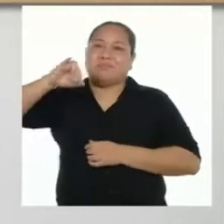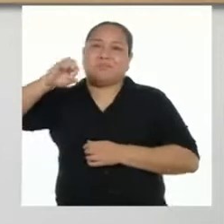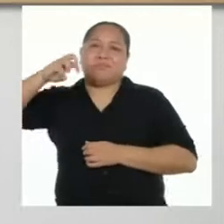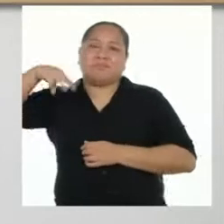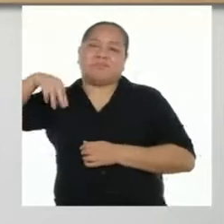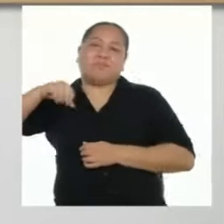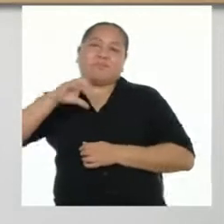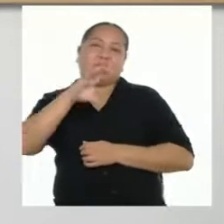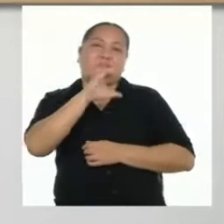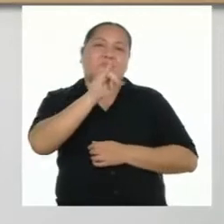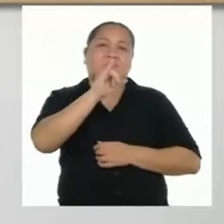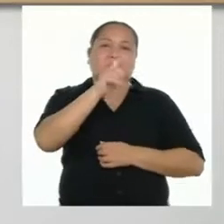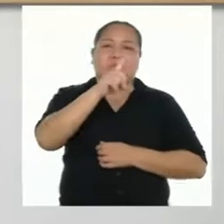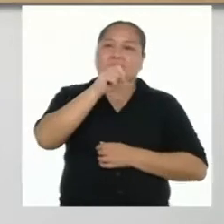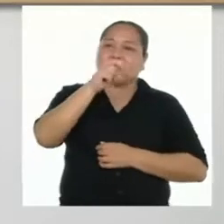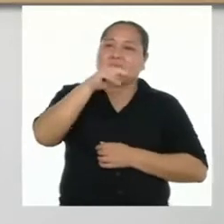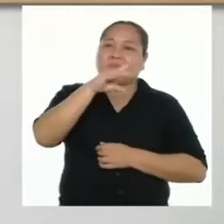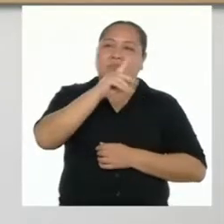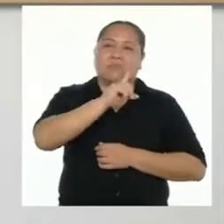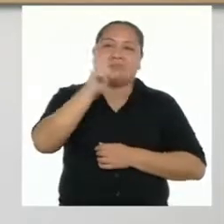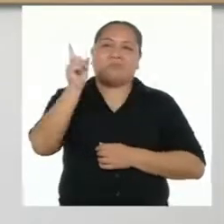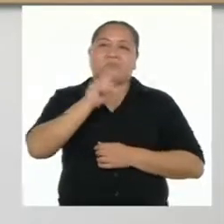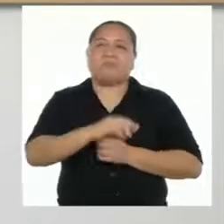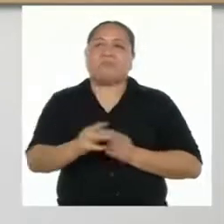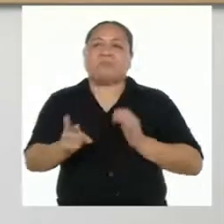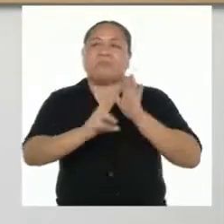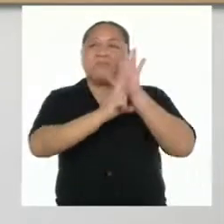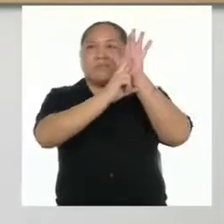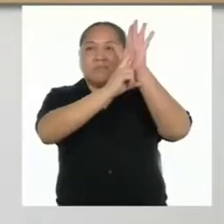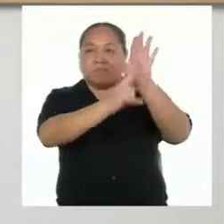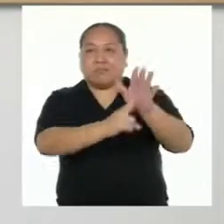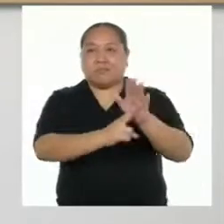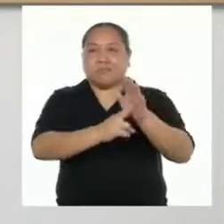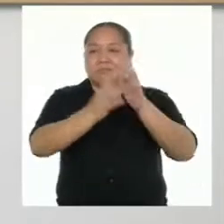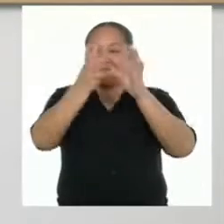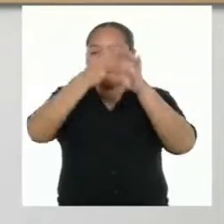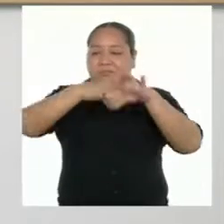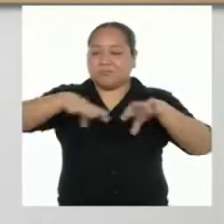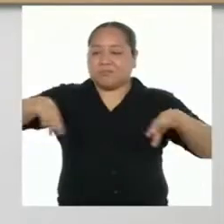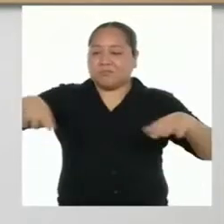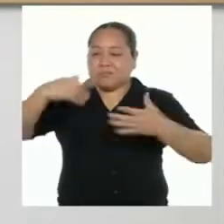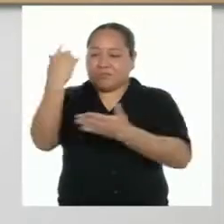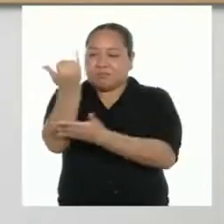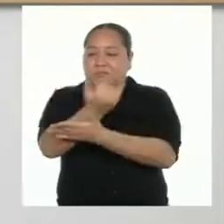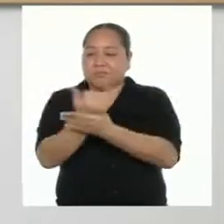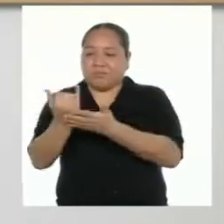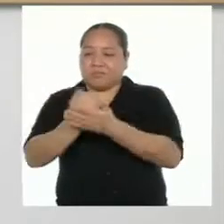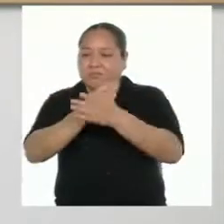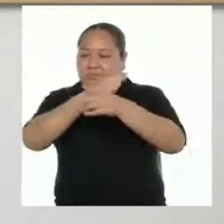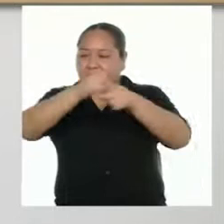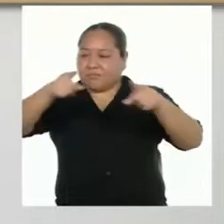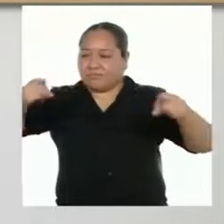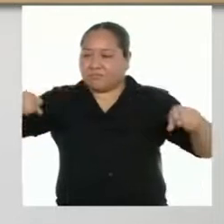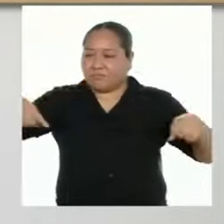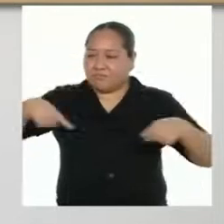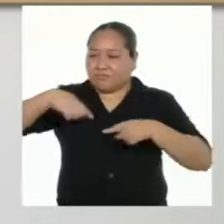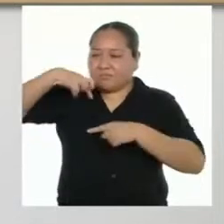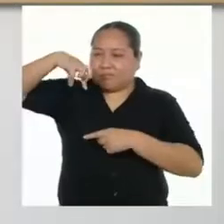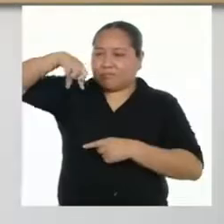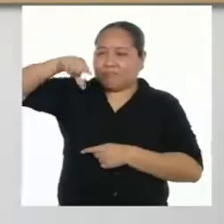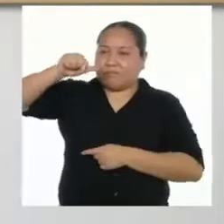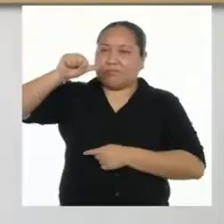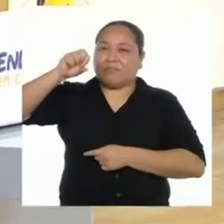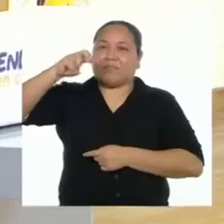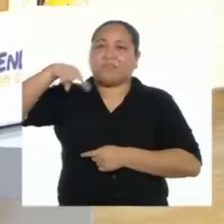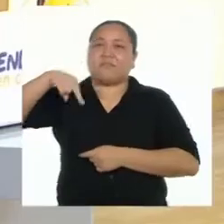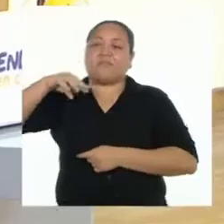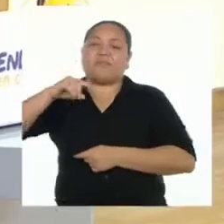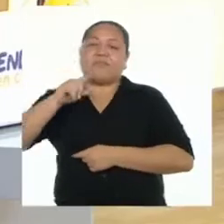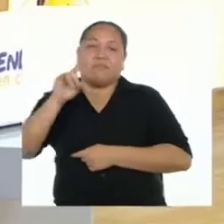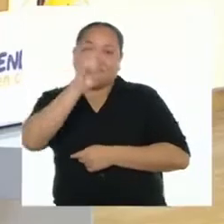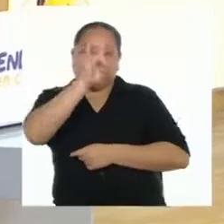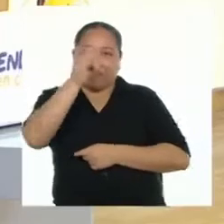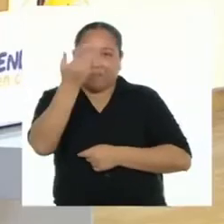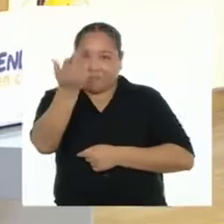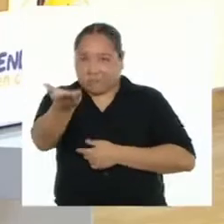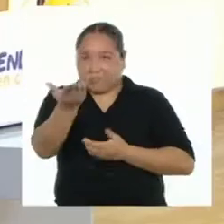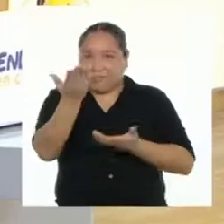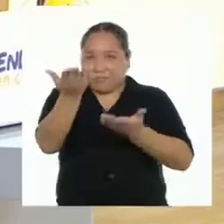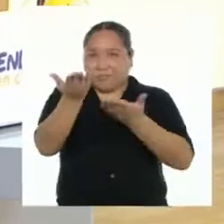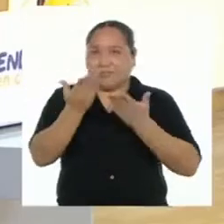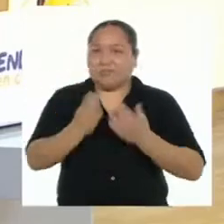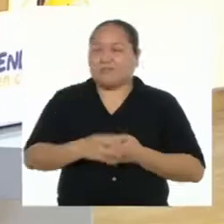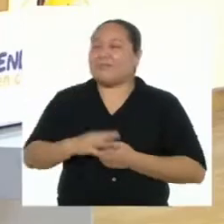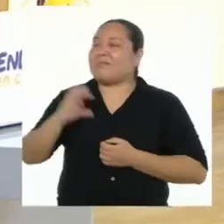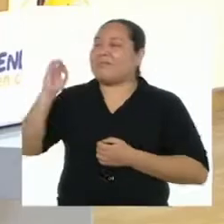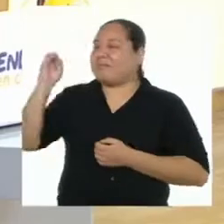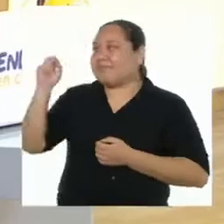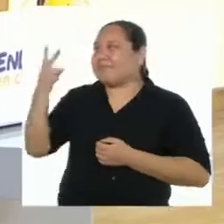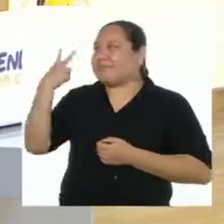cilindro. Solamente los vamos a representar descomponiéndolos en un plano, usando los residuos sólidos que has traído. De acuerdo,